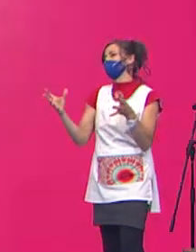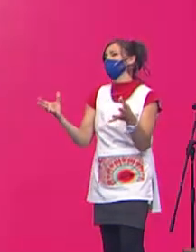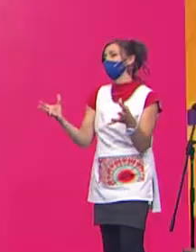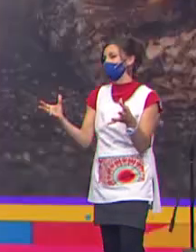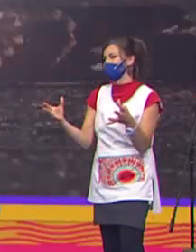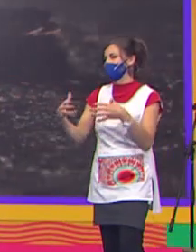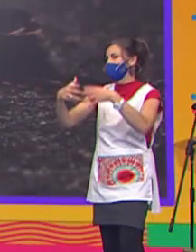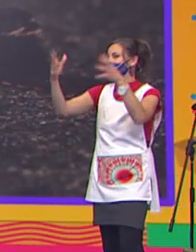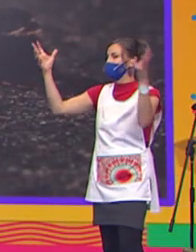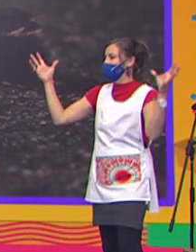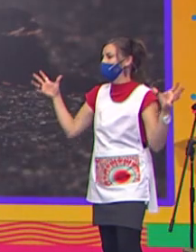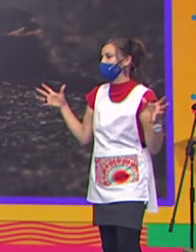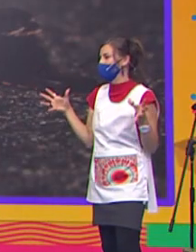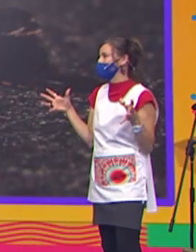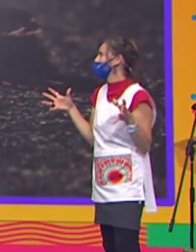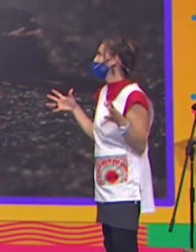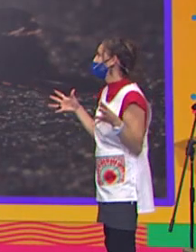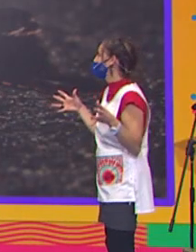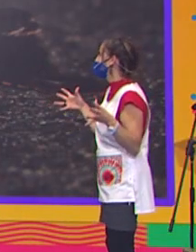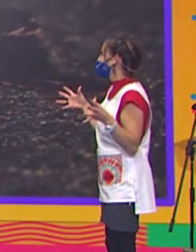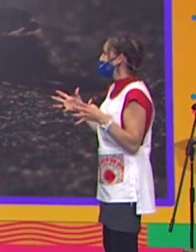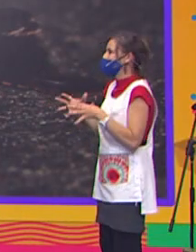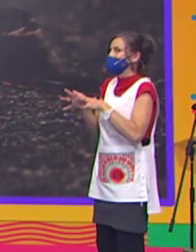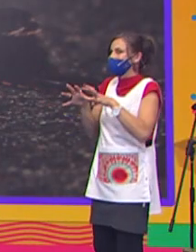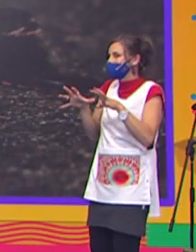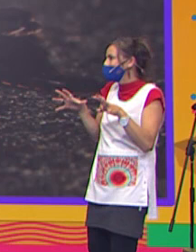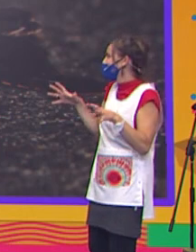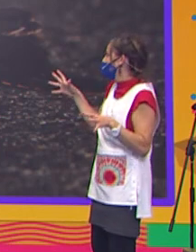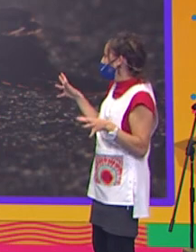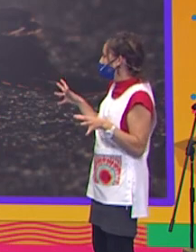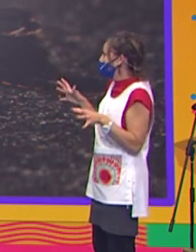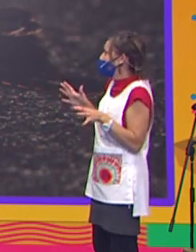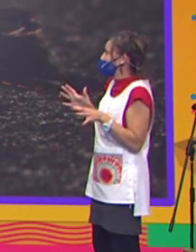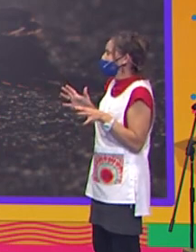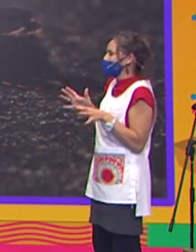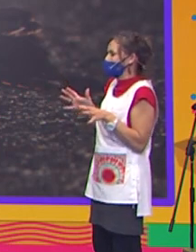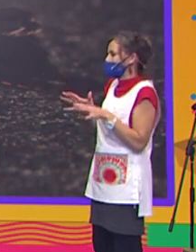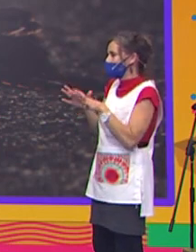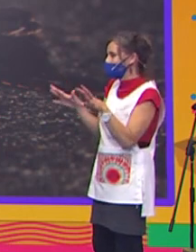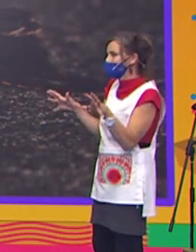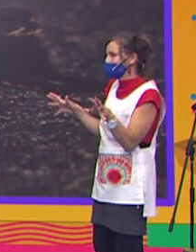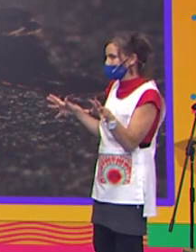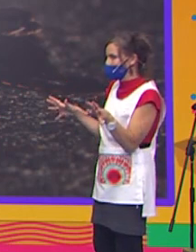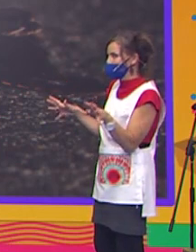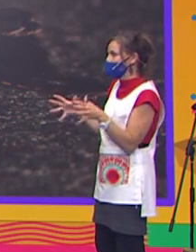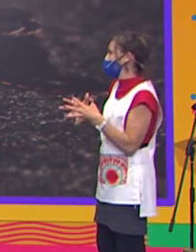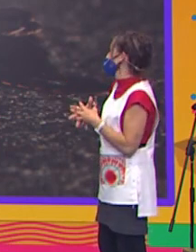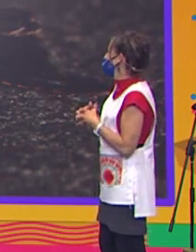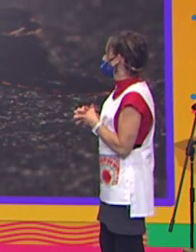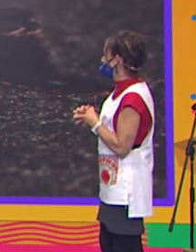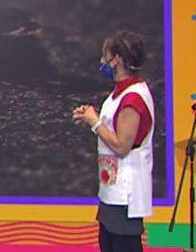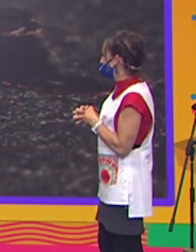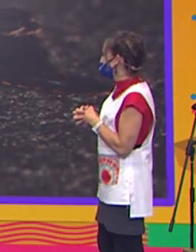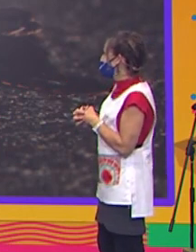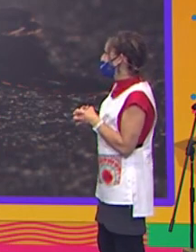muy peligroso porque el resto de los animales no están durmiendo. Entonces tienen que, ¿ven? Tienen que camuflarse y esconderse para no